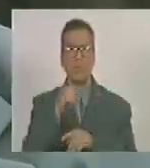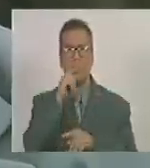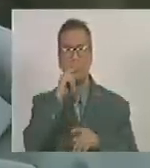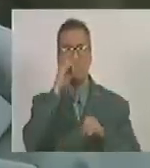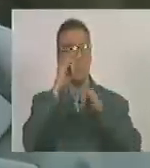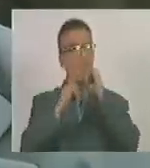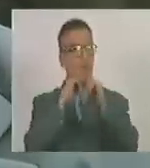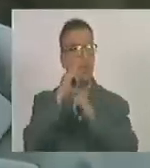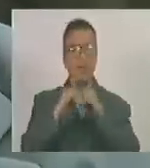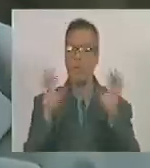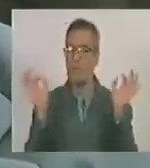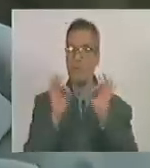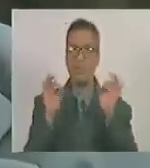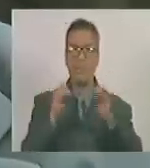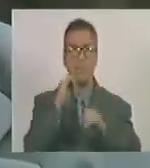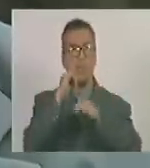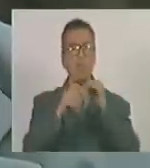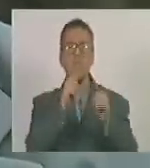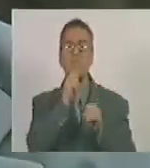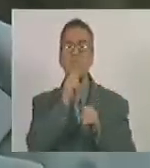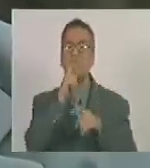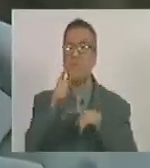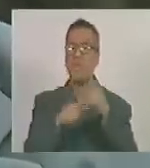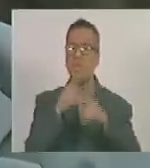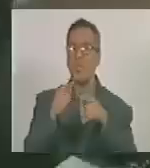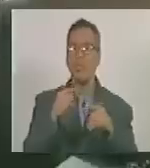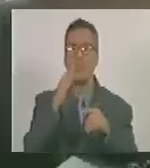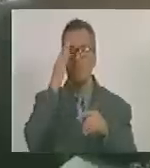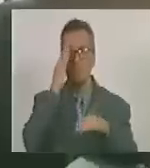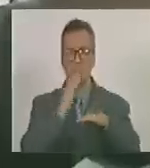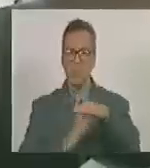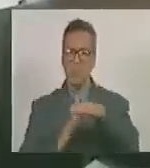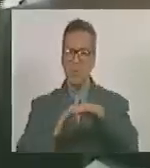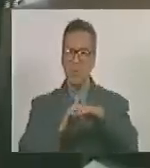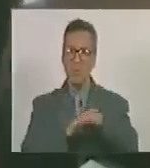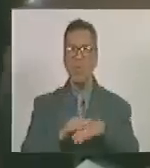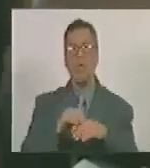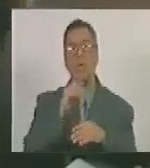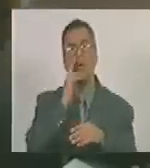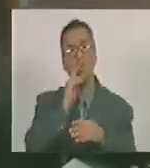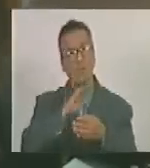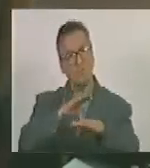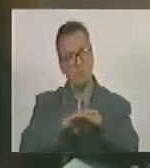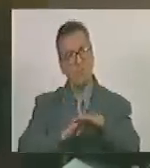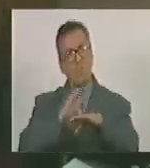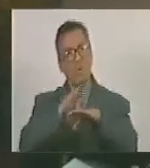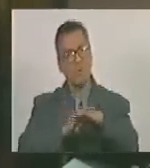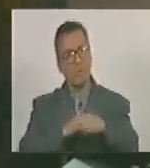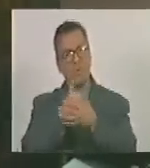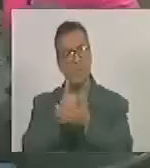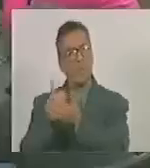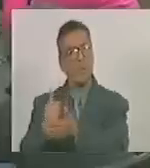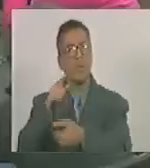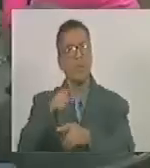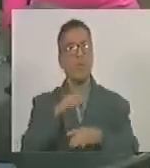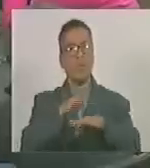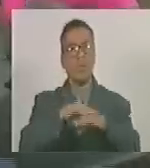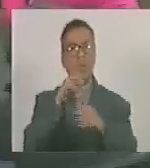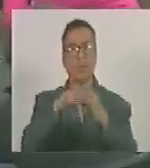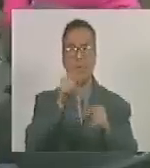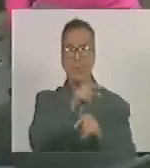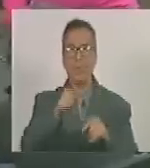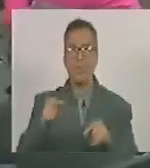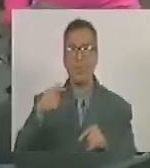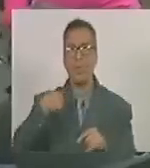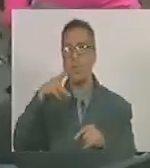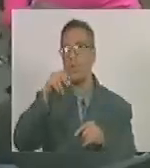¿Quién aquí se chupa el dedo? ¿Quién aquí es tan inocente para creer? Ay, pobrecitos, me solidarizo con estas personas que